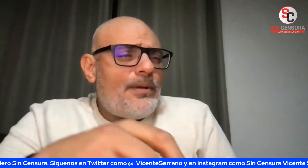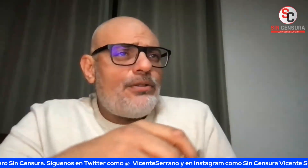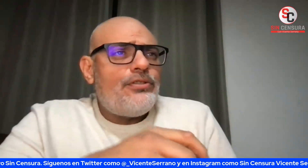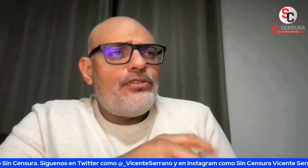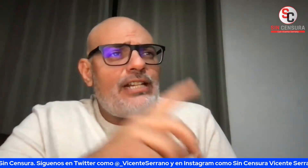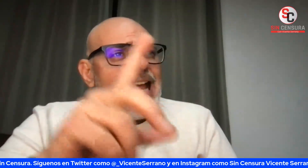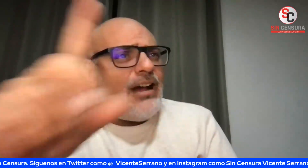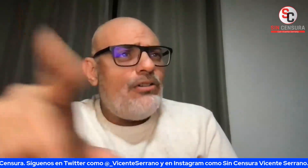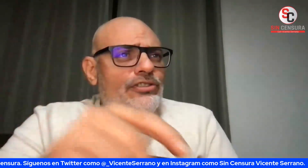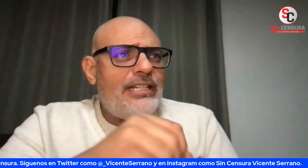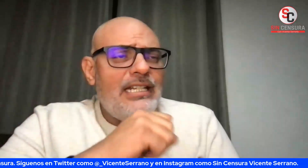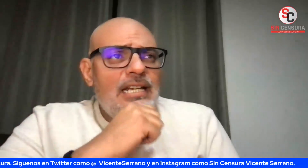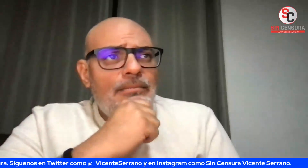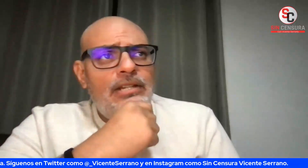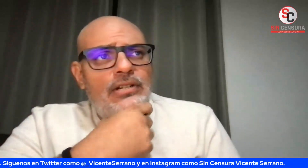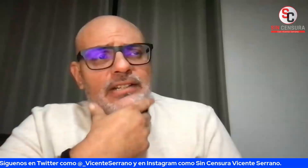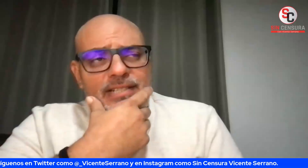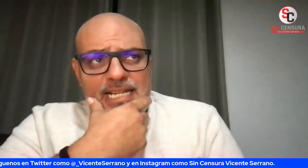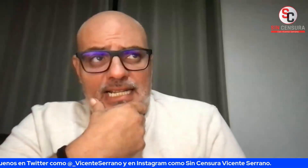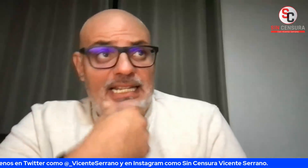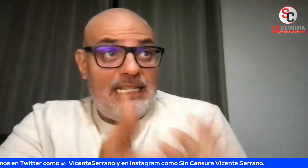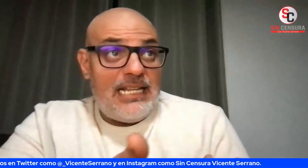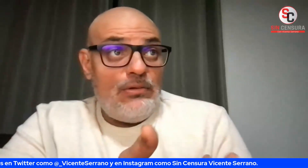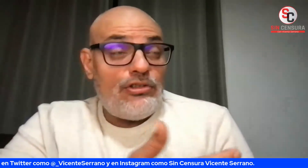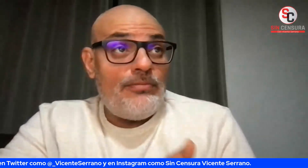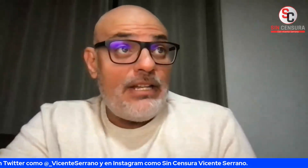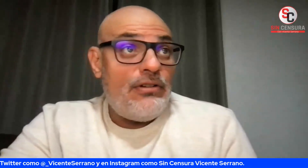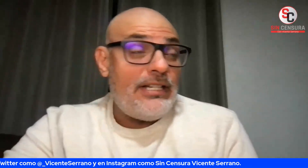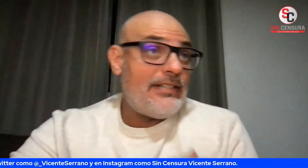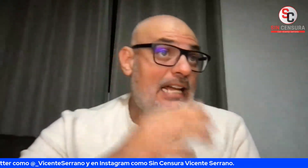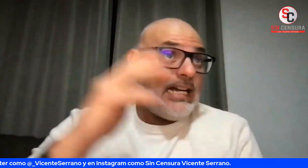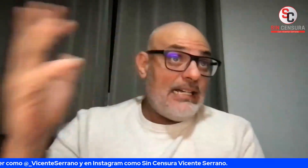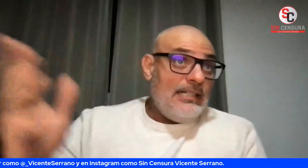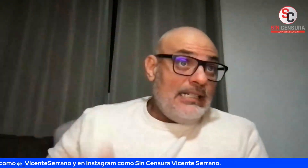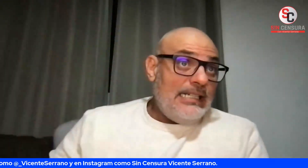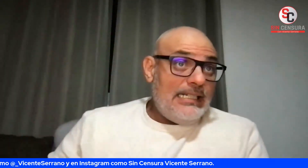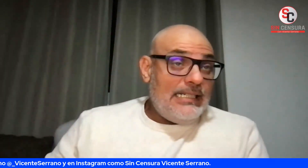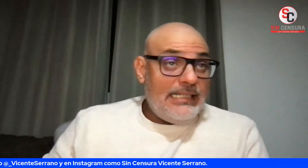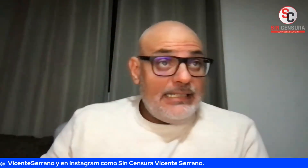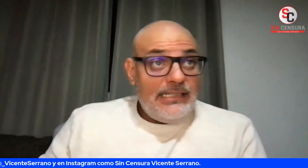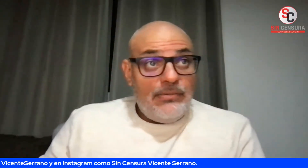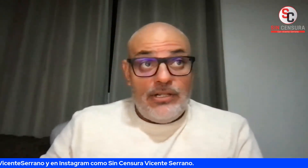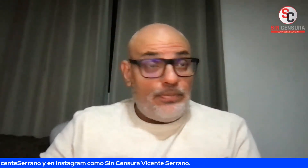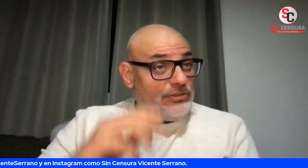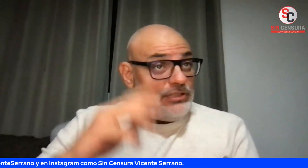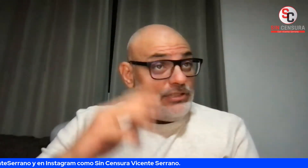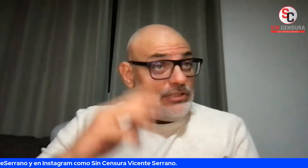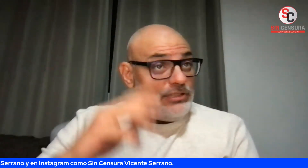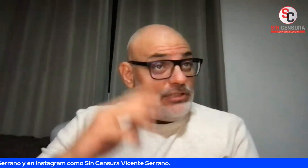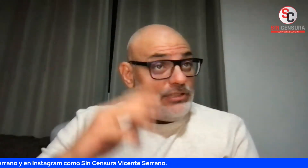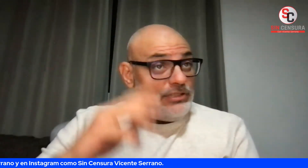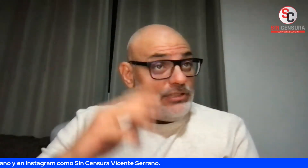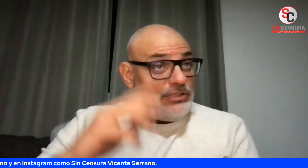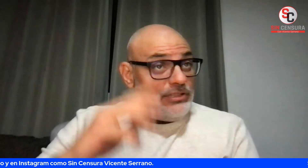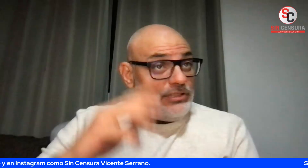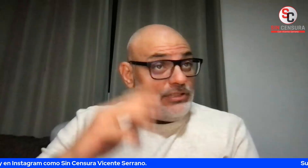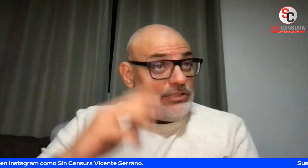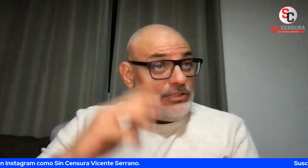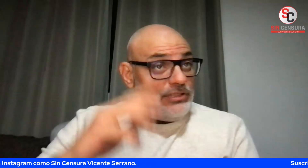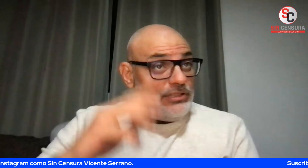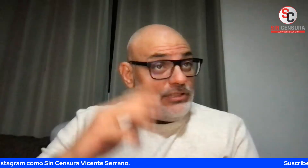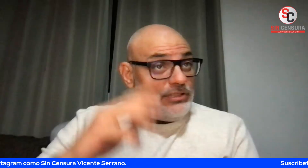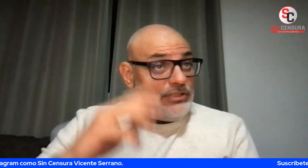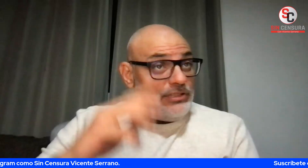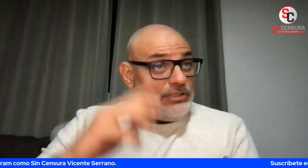esta reforma constitucional a 11 millones de adultos mayores, y bueno, pues 5 millones de estudiantes, en